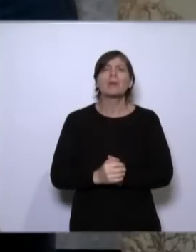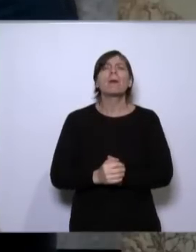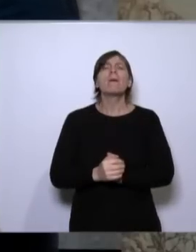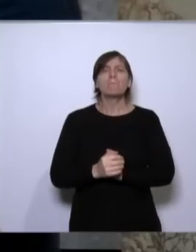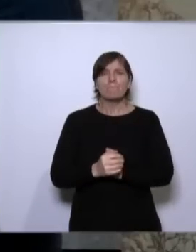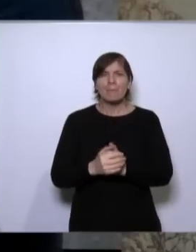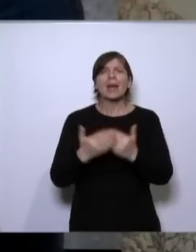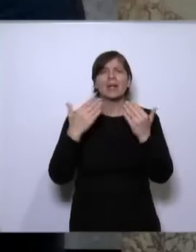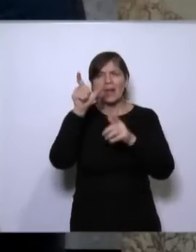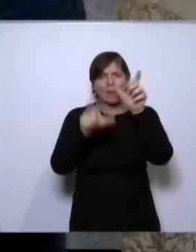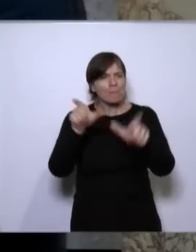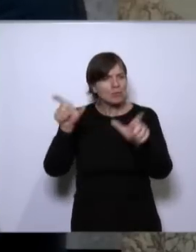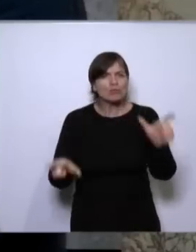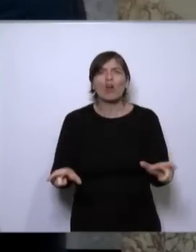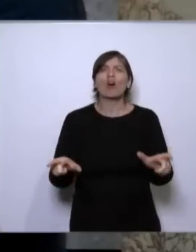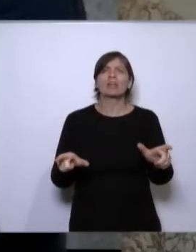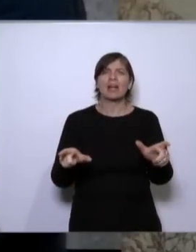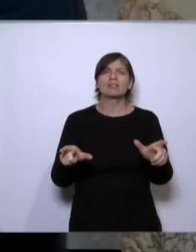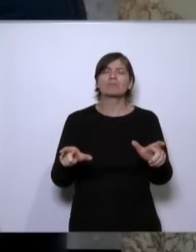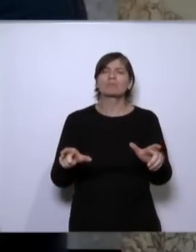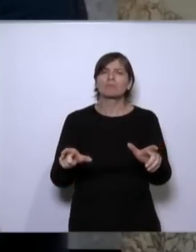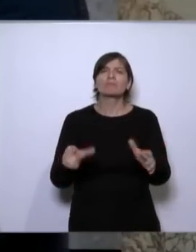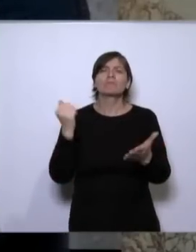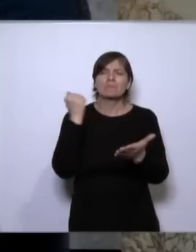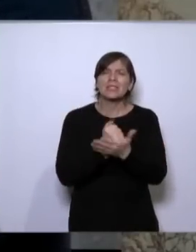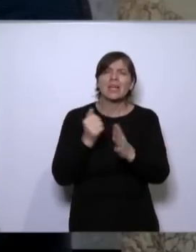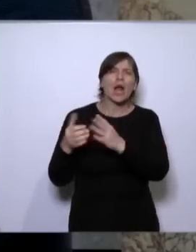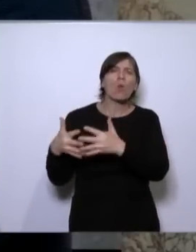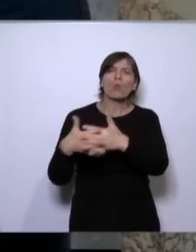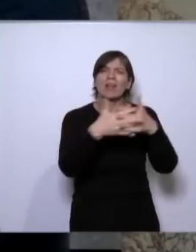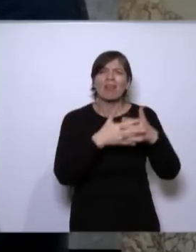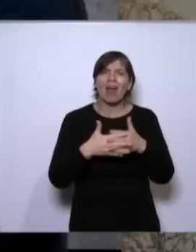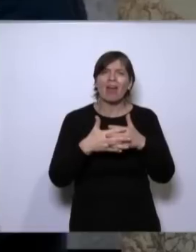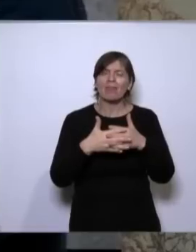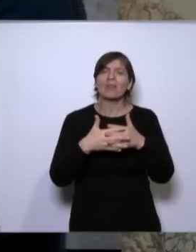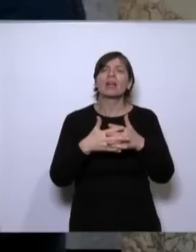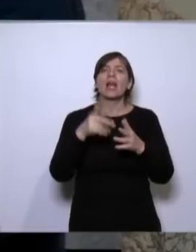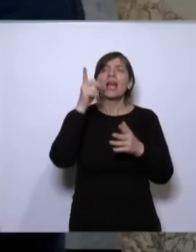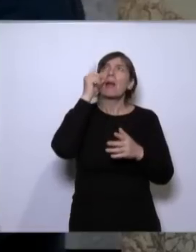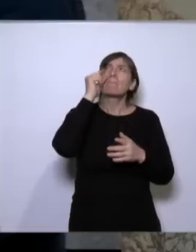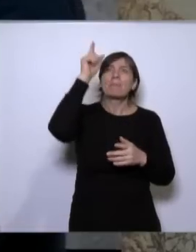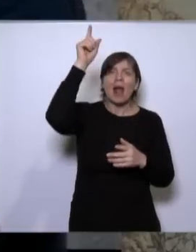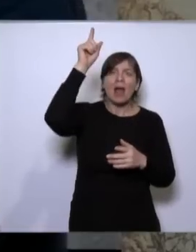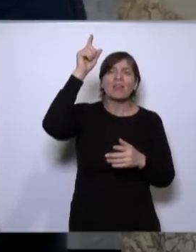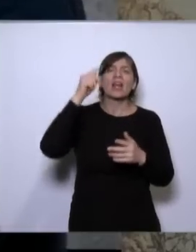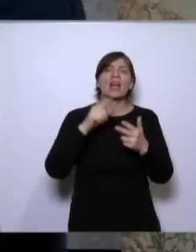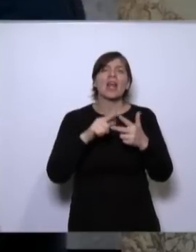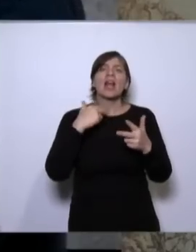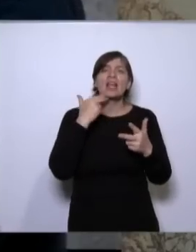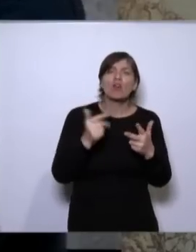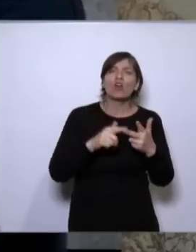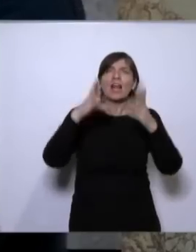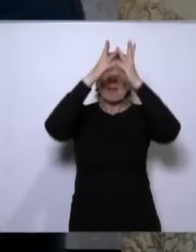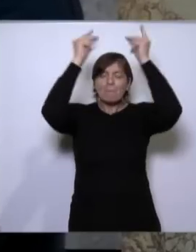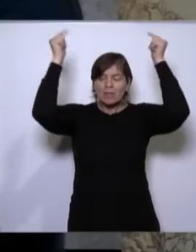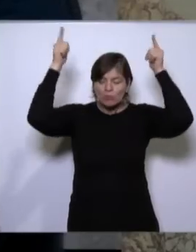sea ante los hombres signo de la unidad y la comunión entre el Padre, el Hijo y